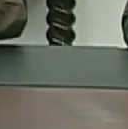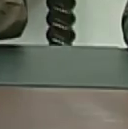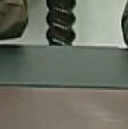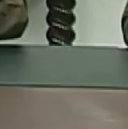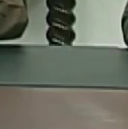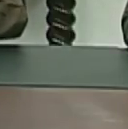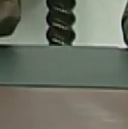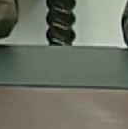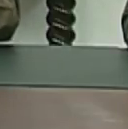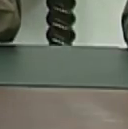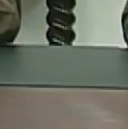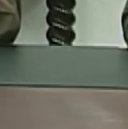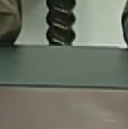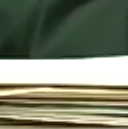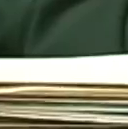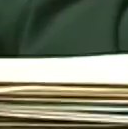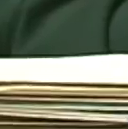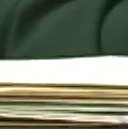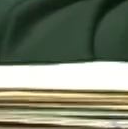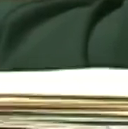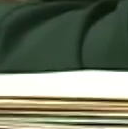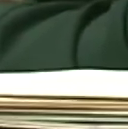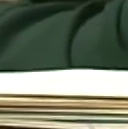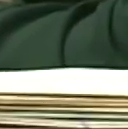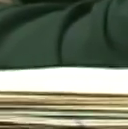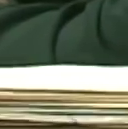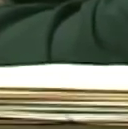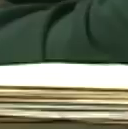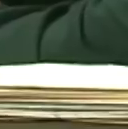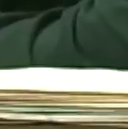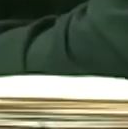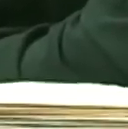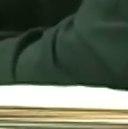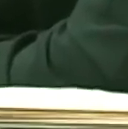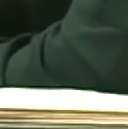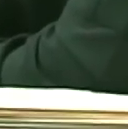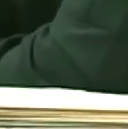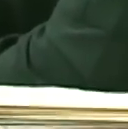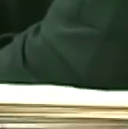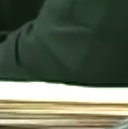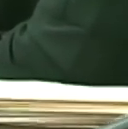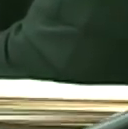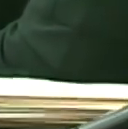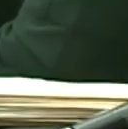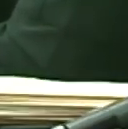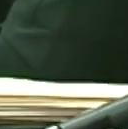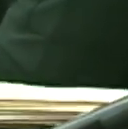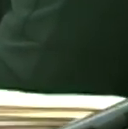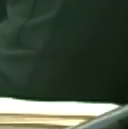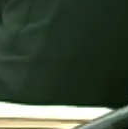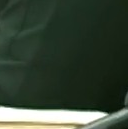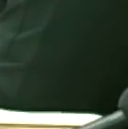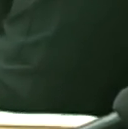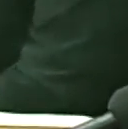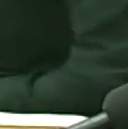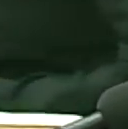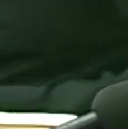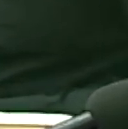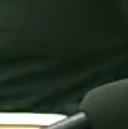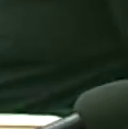Estado fuerte es la garantía de equilibrio, estabilidad social, económica y política de un país. Un Estado